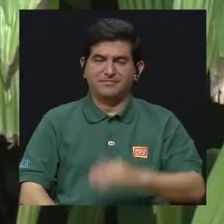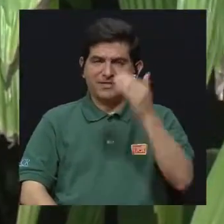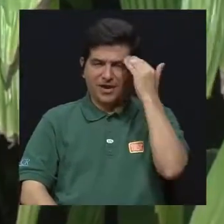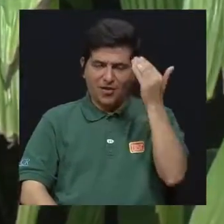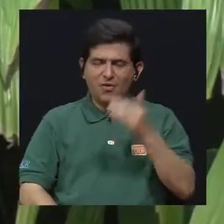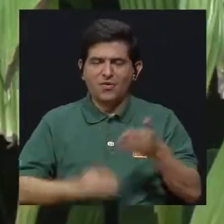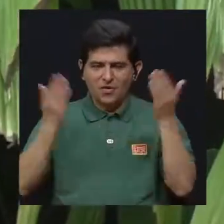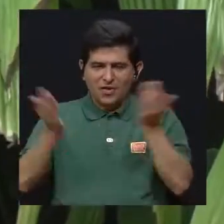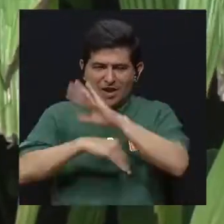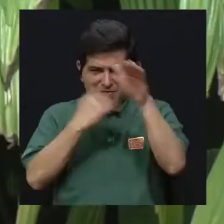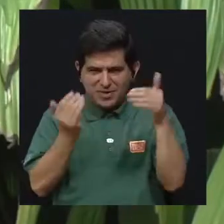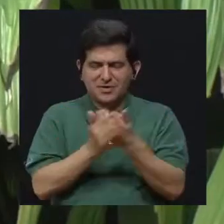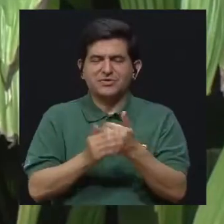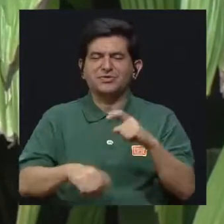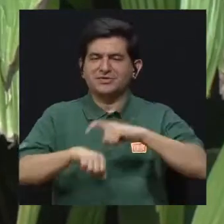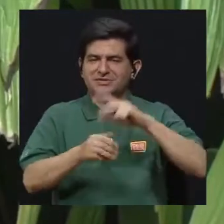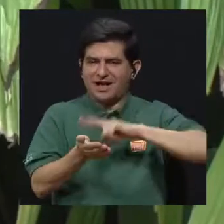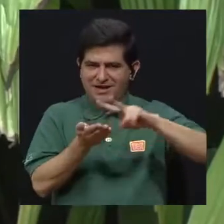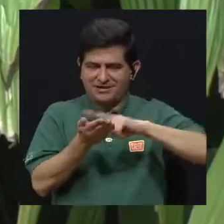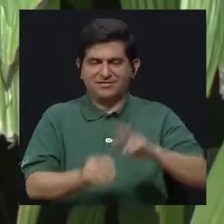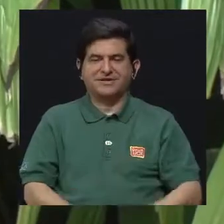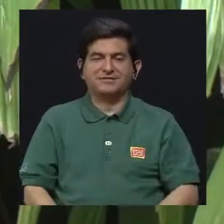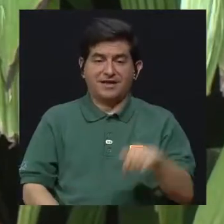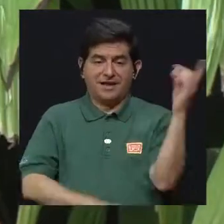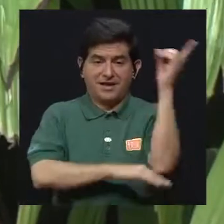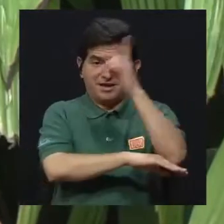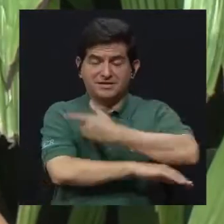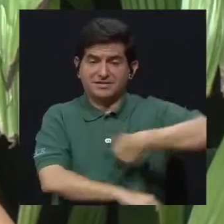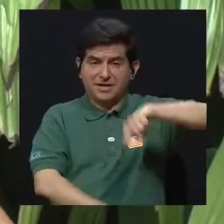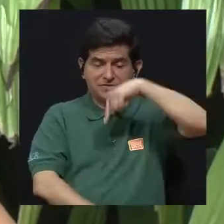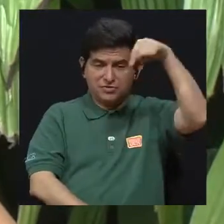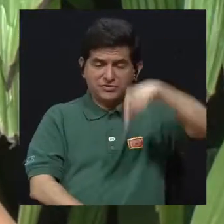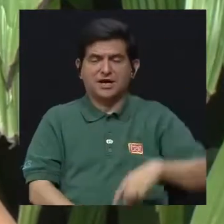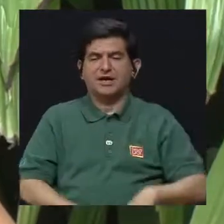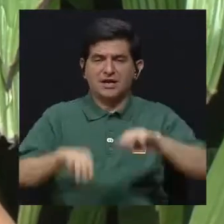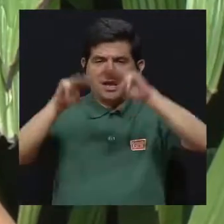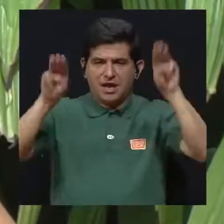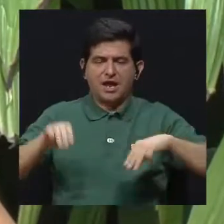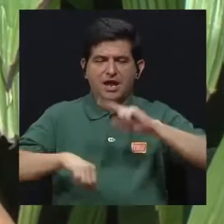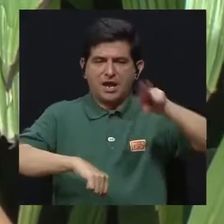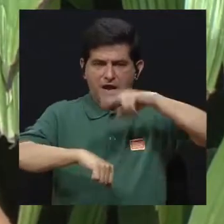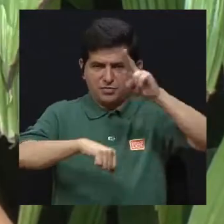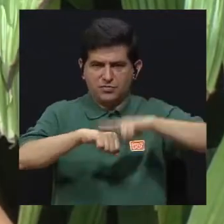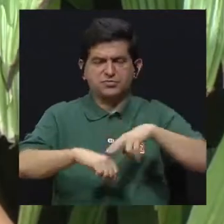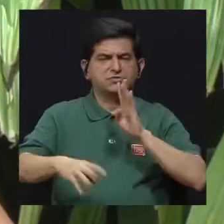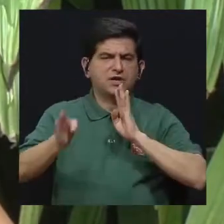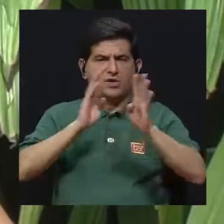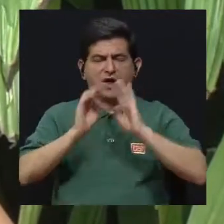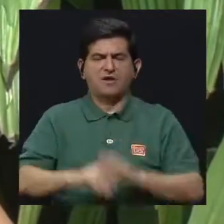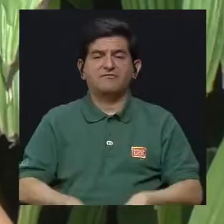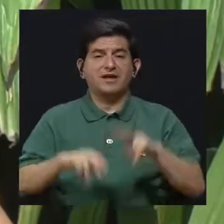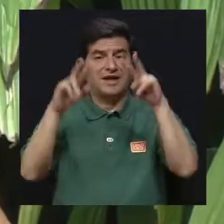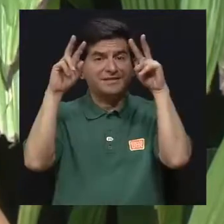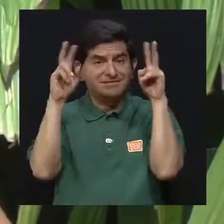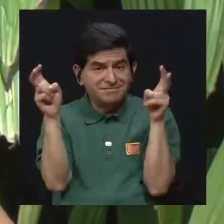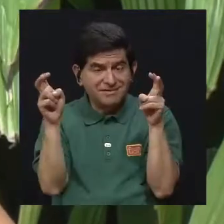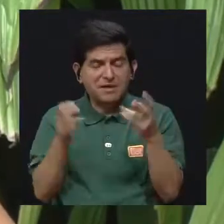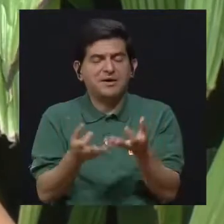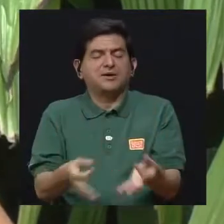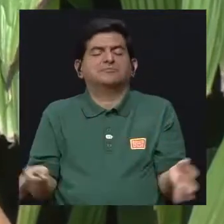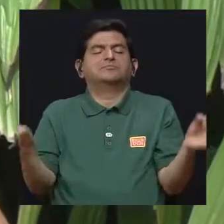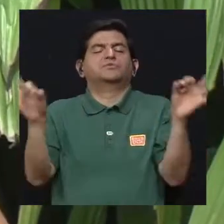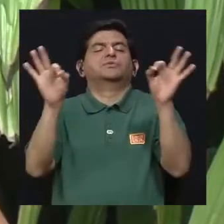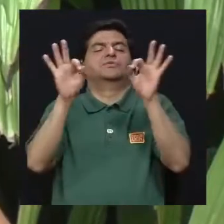Hola, ¿qué tal? Bienvenidas y bienvenidos a Era Verde. El día de hoy nos encontramos desde el Museo Nacional y vamos a conversar sobre un tema